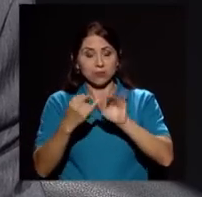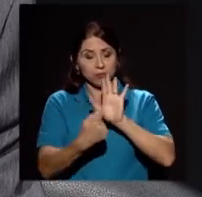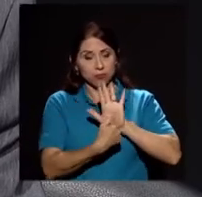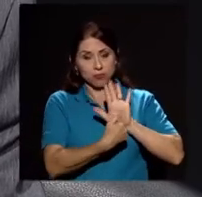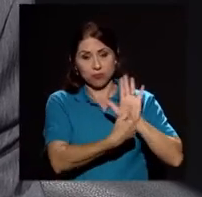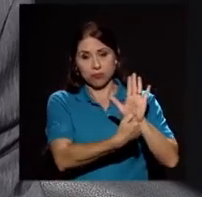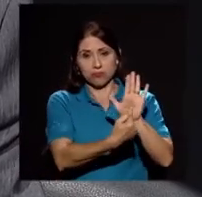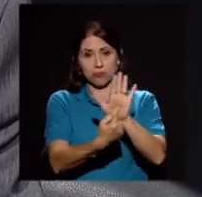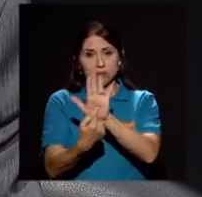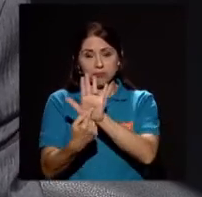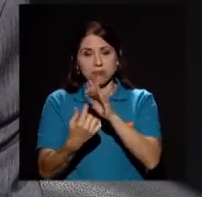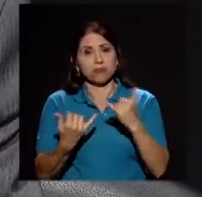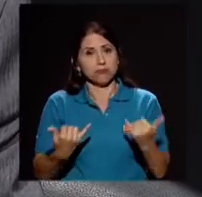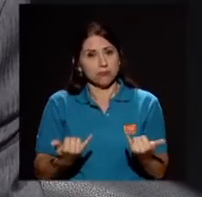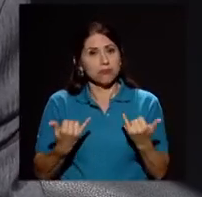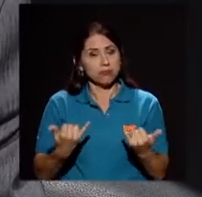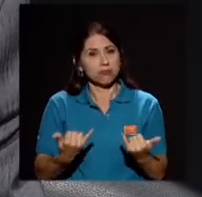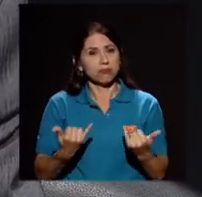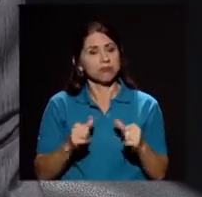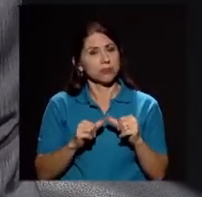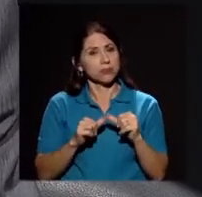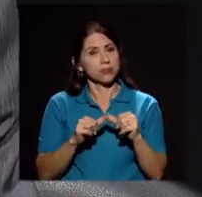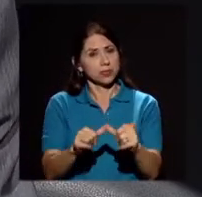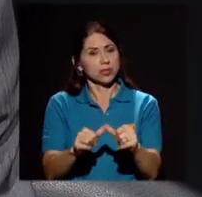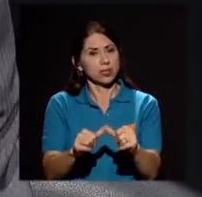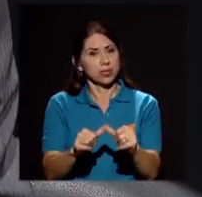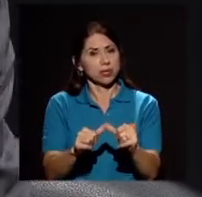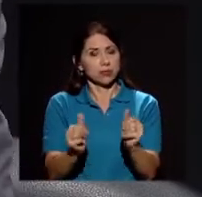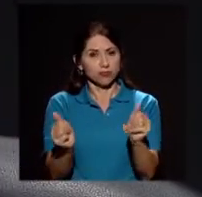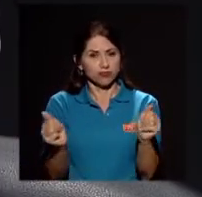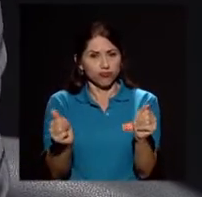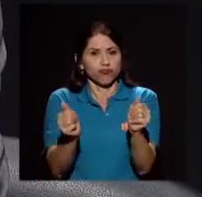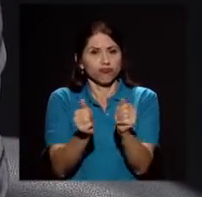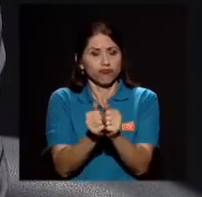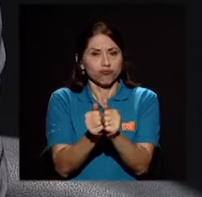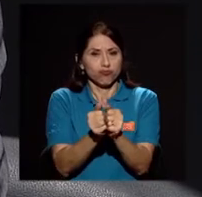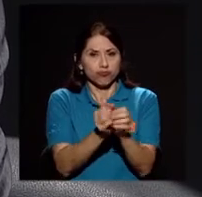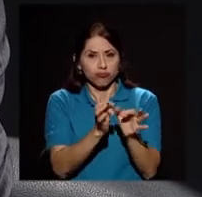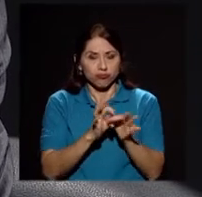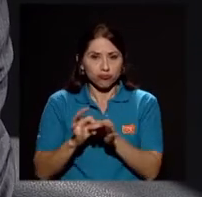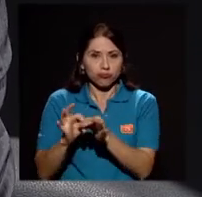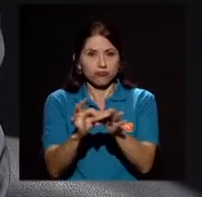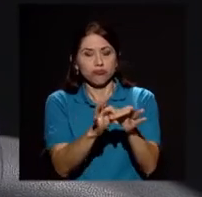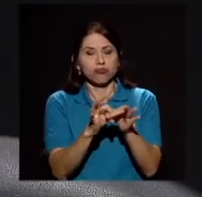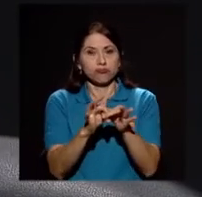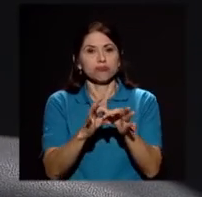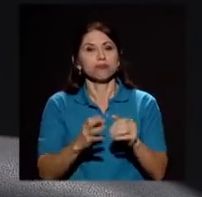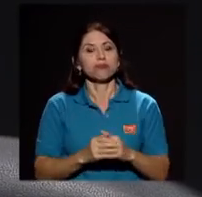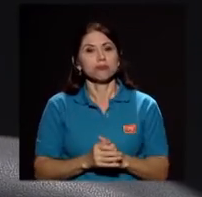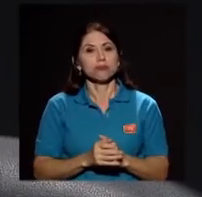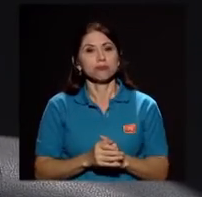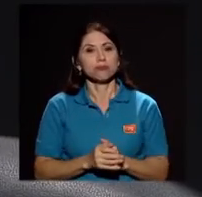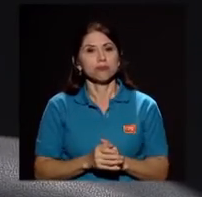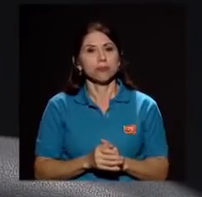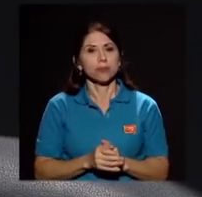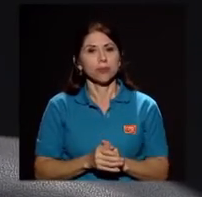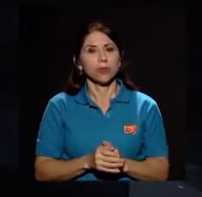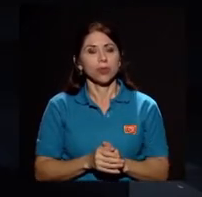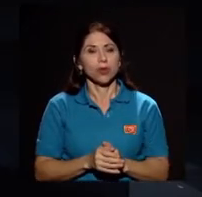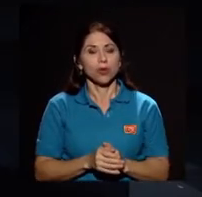sigue teniendo una unidad y más allá como usted